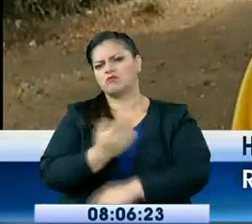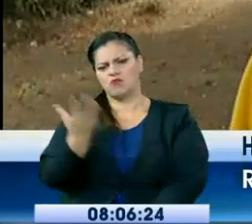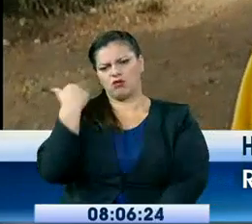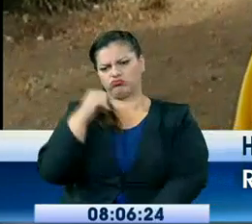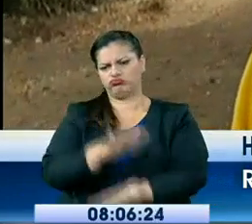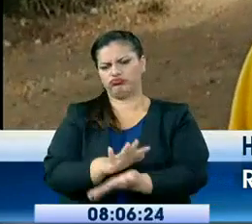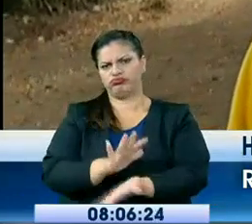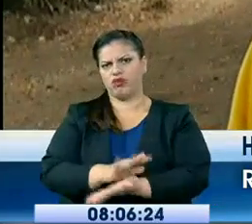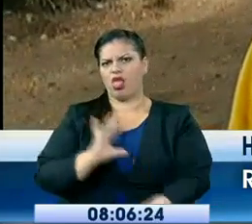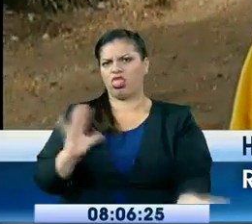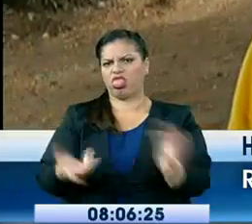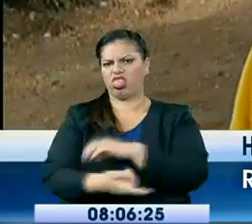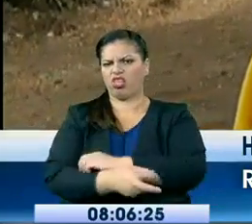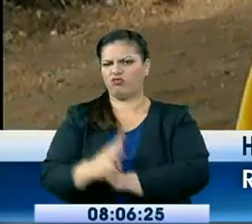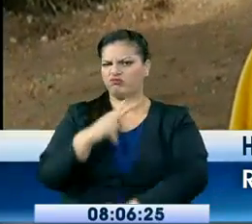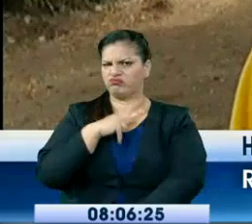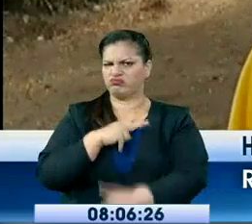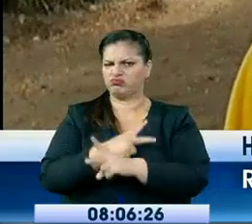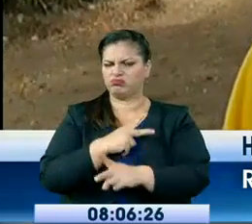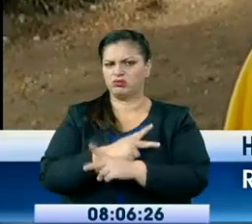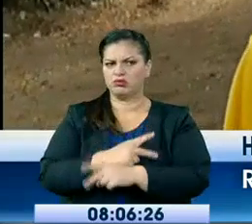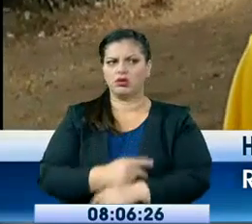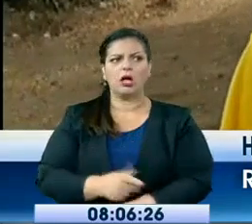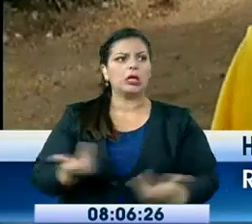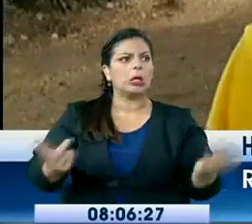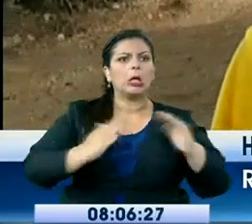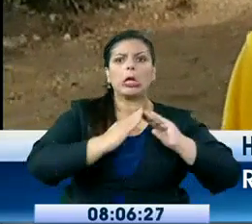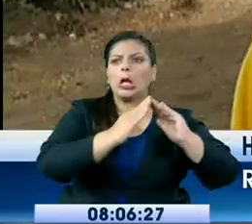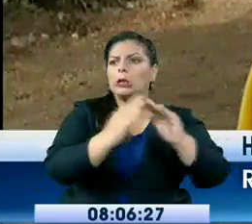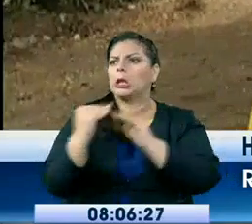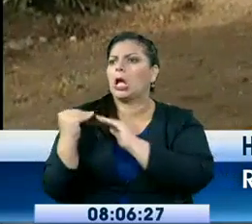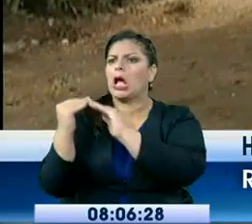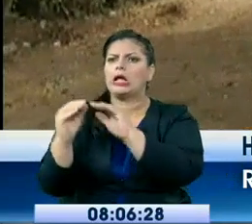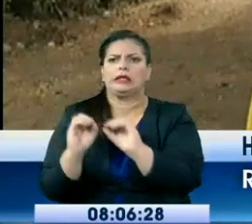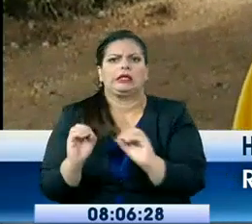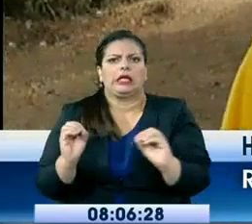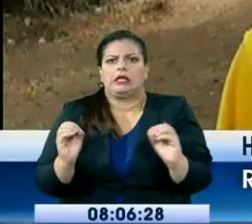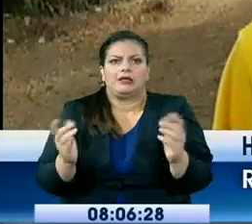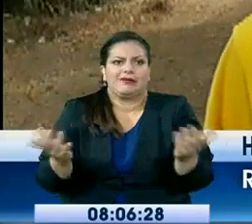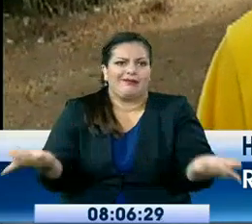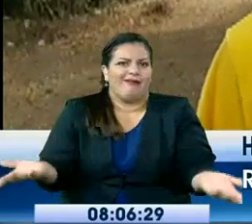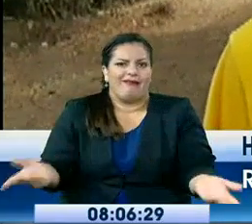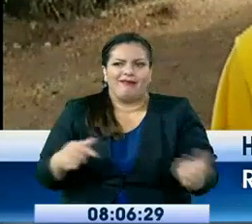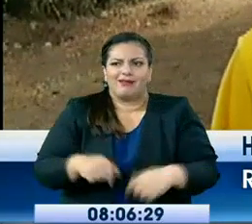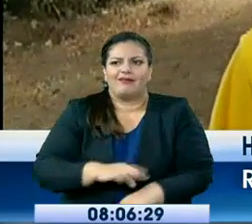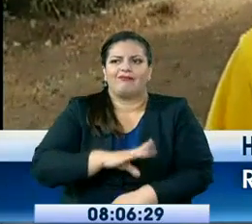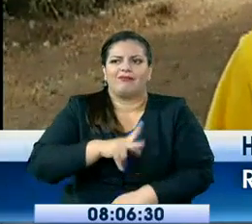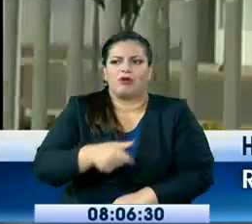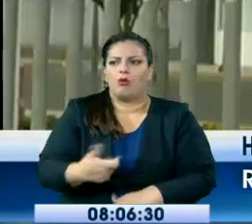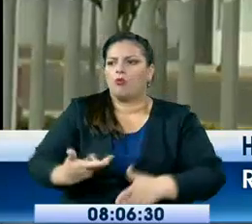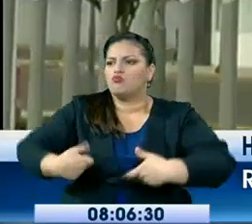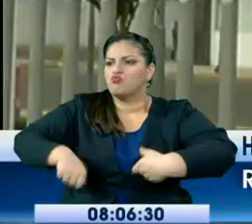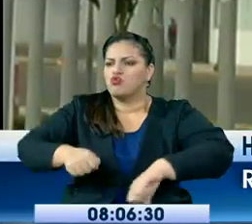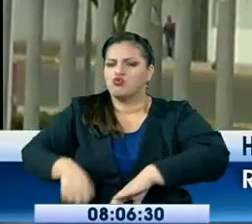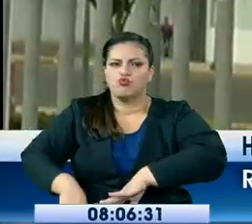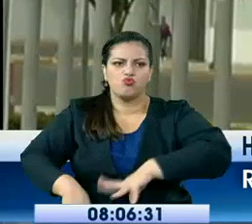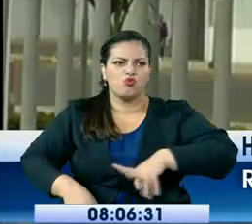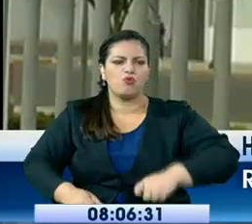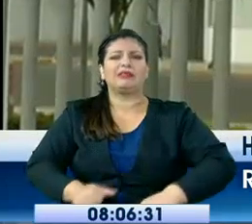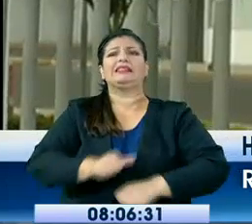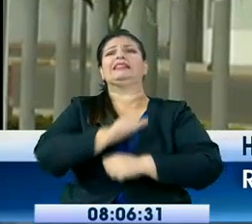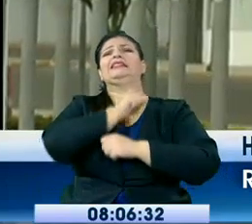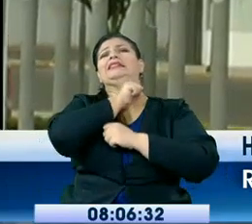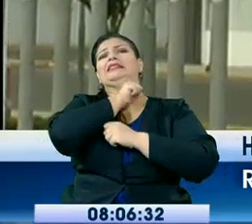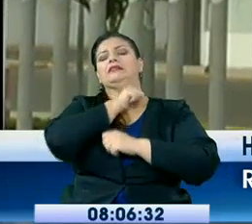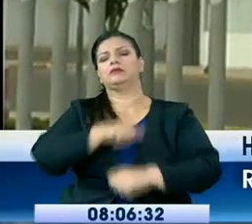Sí. Ya, ¿es botado? Botado, ahí lo roban por aquí, asaltan las motos, las llevan. El cadáver fue trasladado